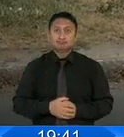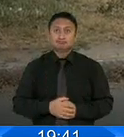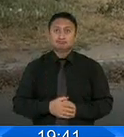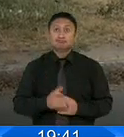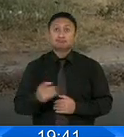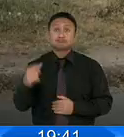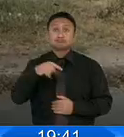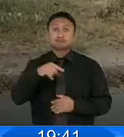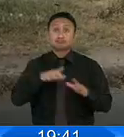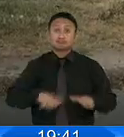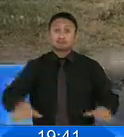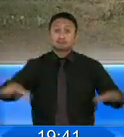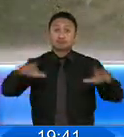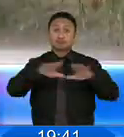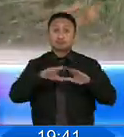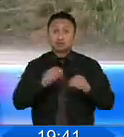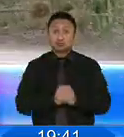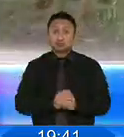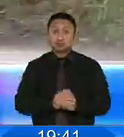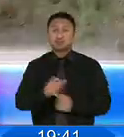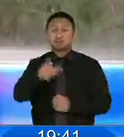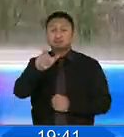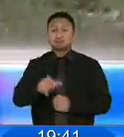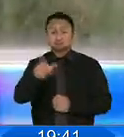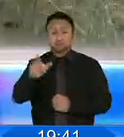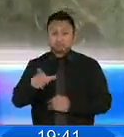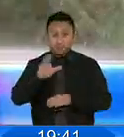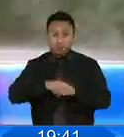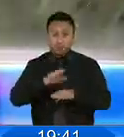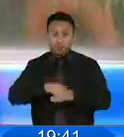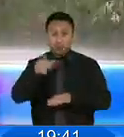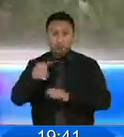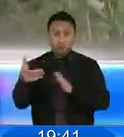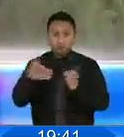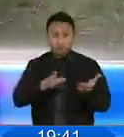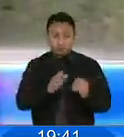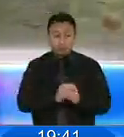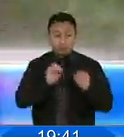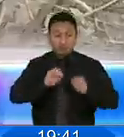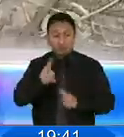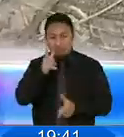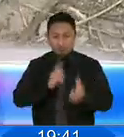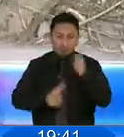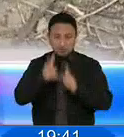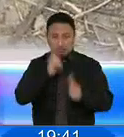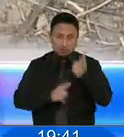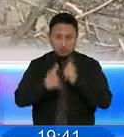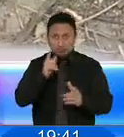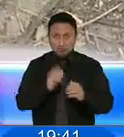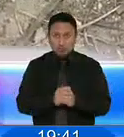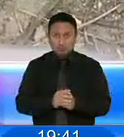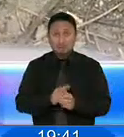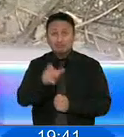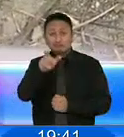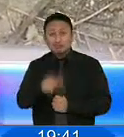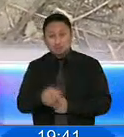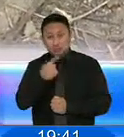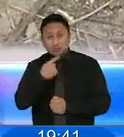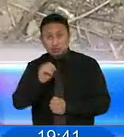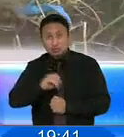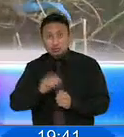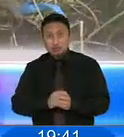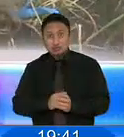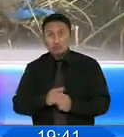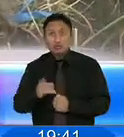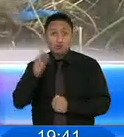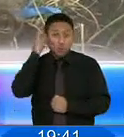en este terreno baldío. Aquí los presuntos responsables y el occiso estaban libando al calor de los tragos. El difunto habría intentado abusar de la